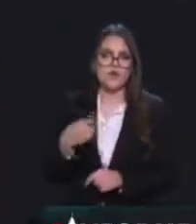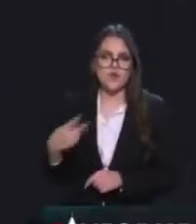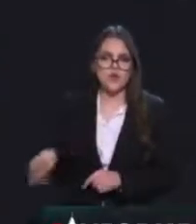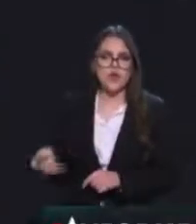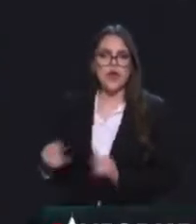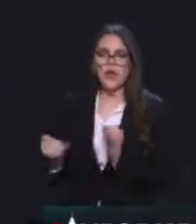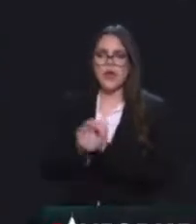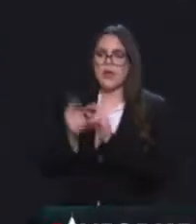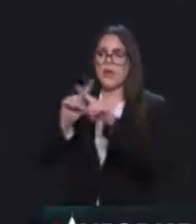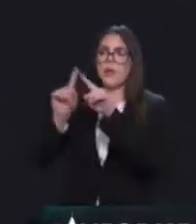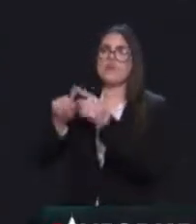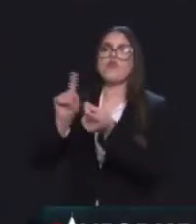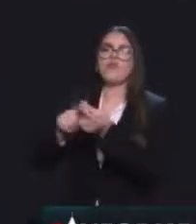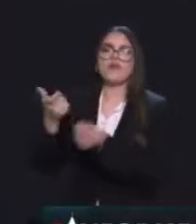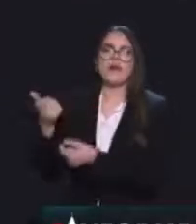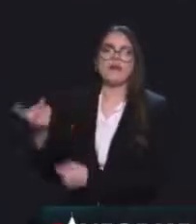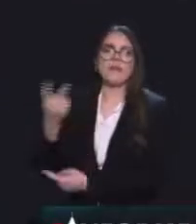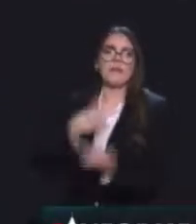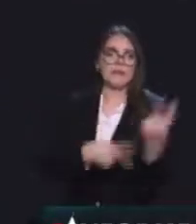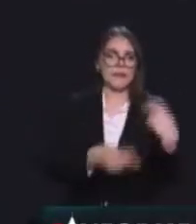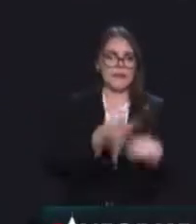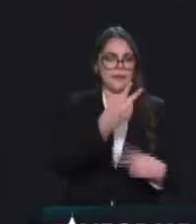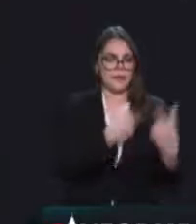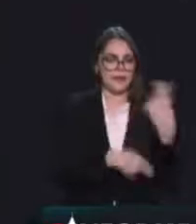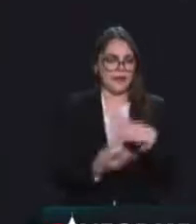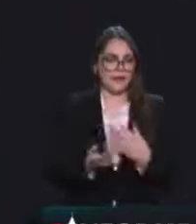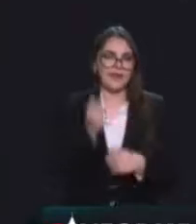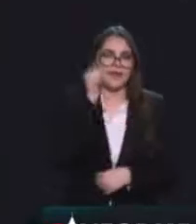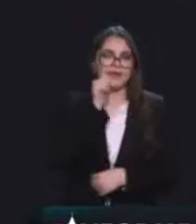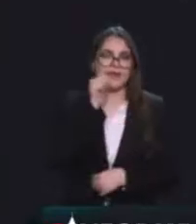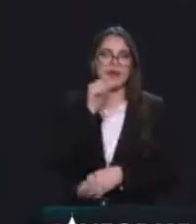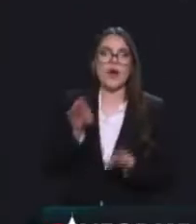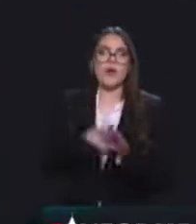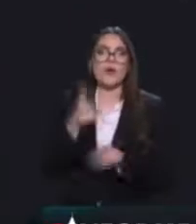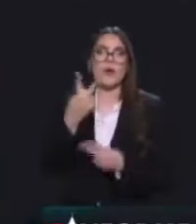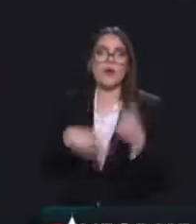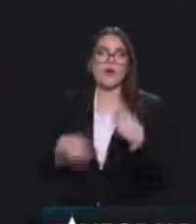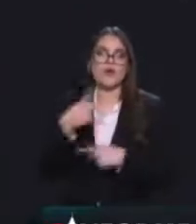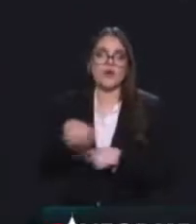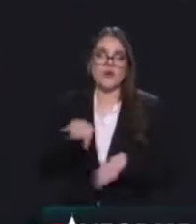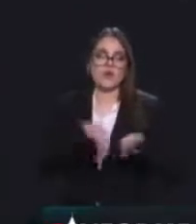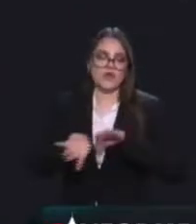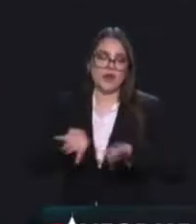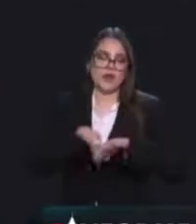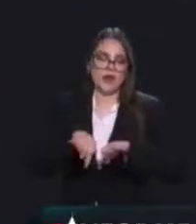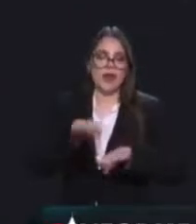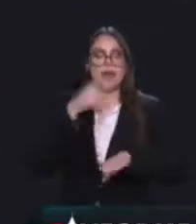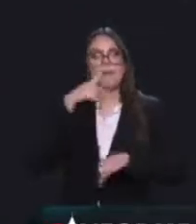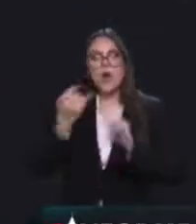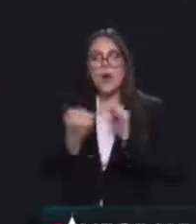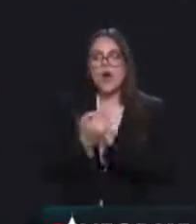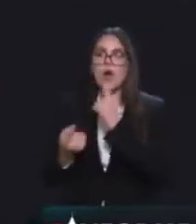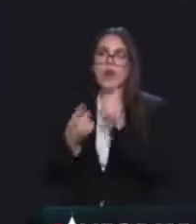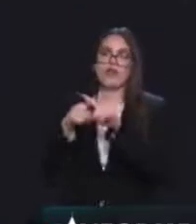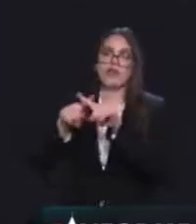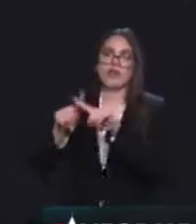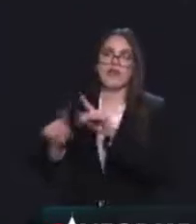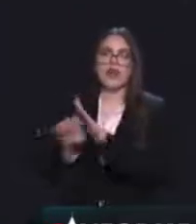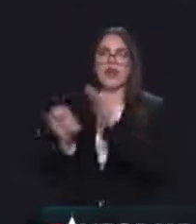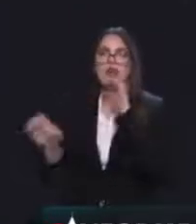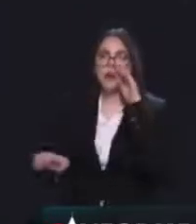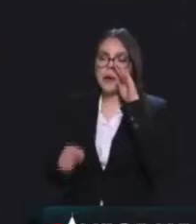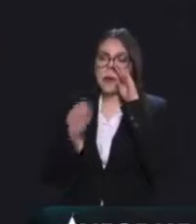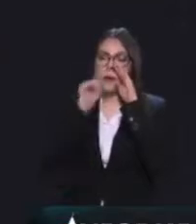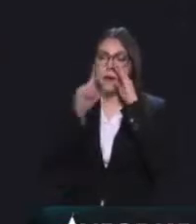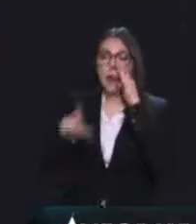diferentes fuentes de ingresos. Normalmente la principal para cualquier hogar pues es el fruto del trabajo, pero también hay otras, ¿no? O sea, pueden ser, por ejemplo, las transferencias